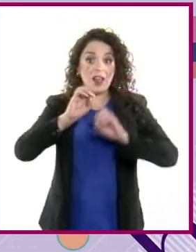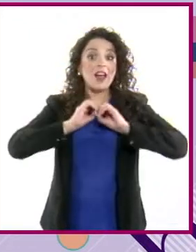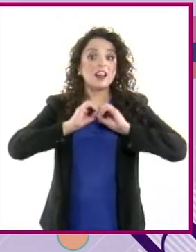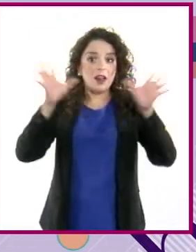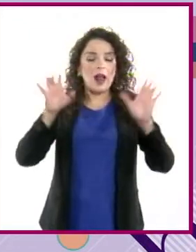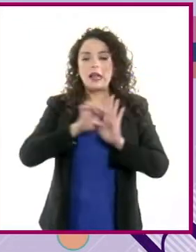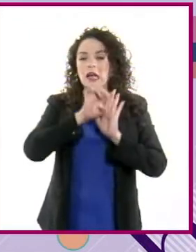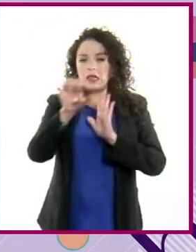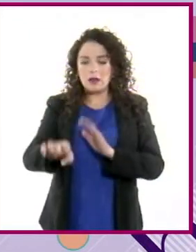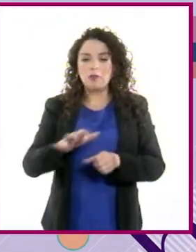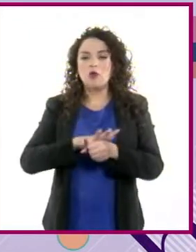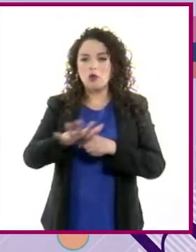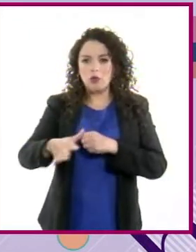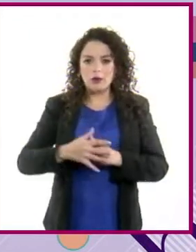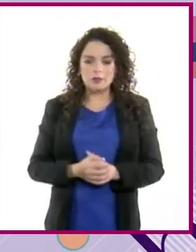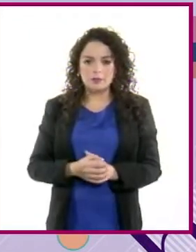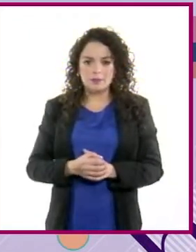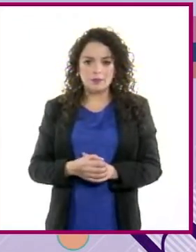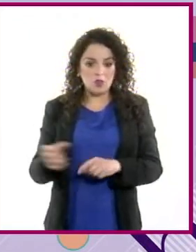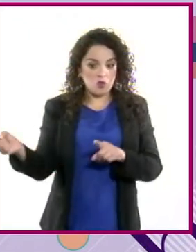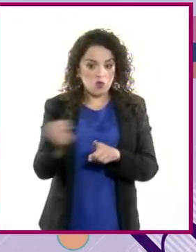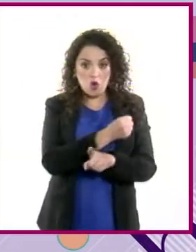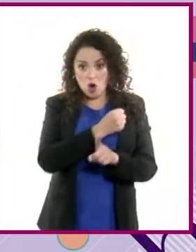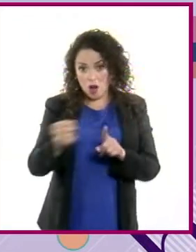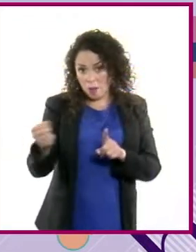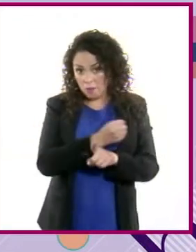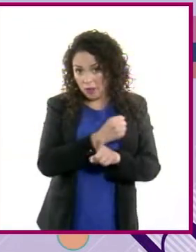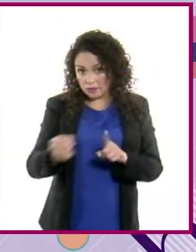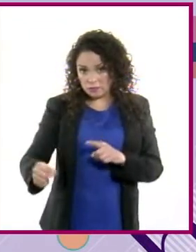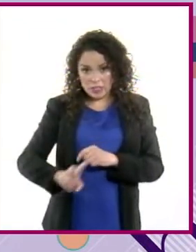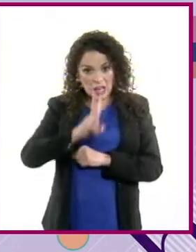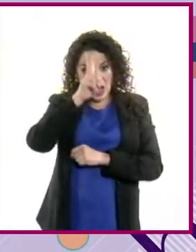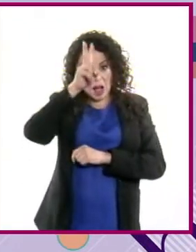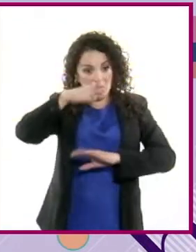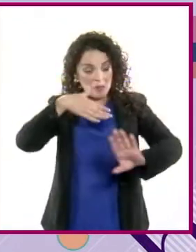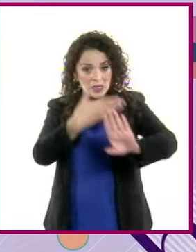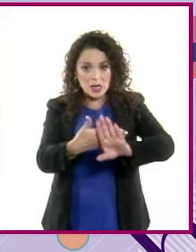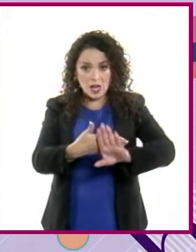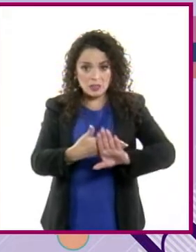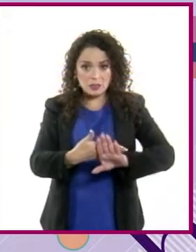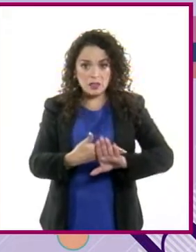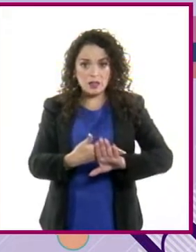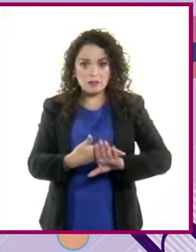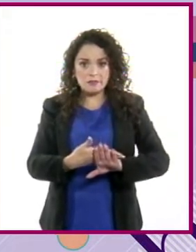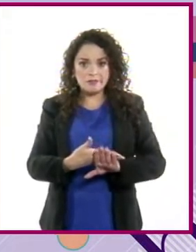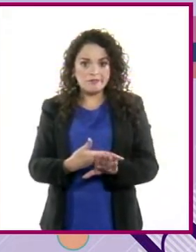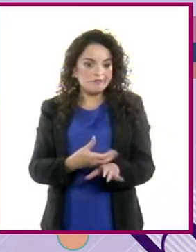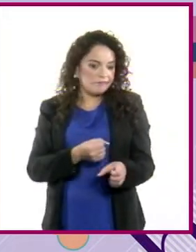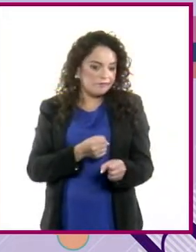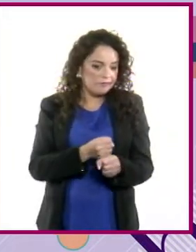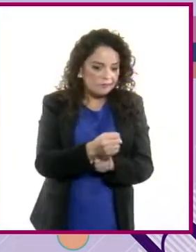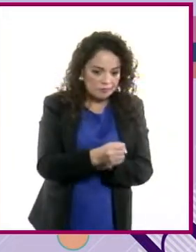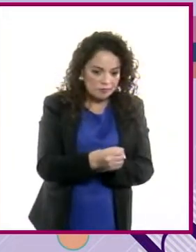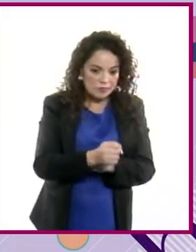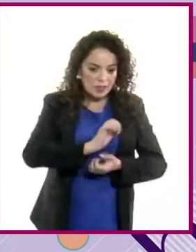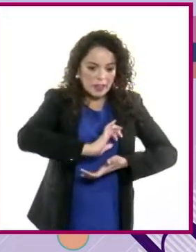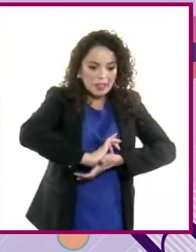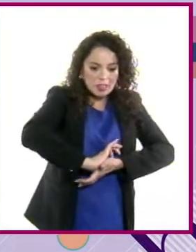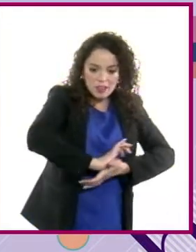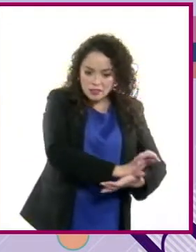que se encuentran golpes, amenazas, lesiones,